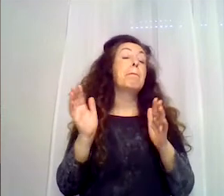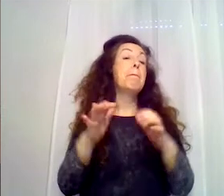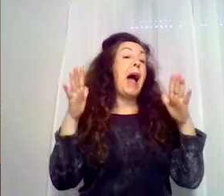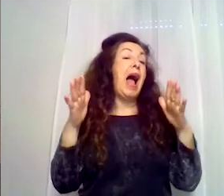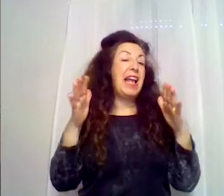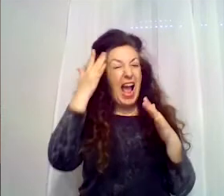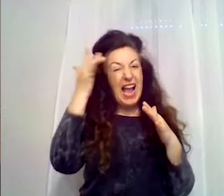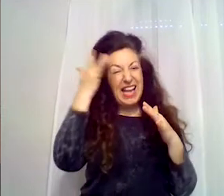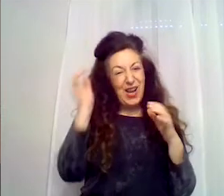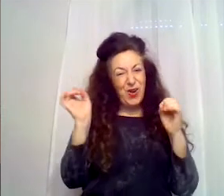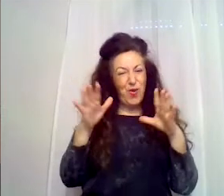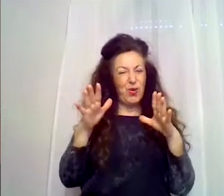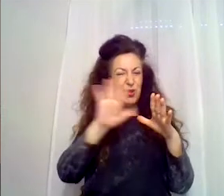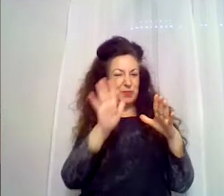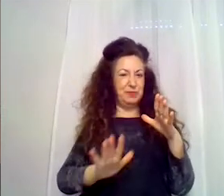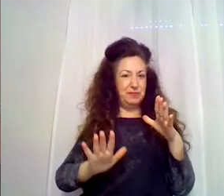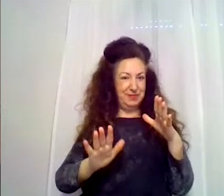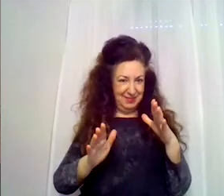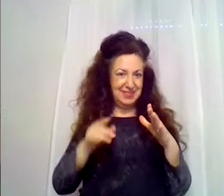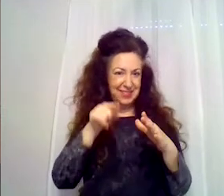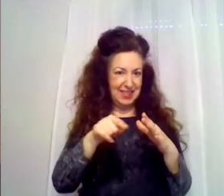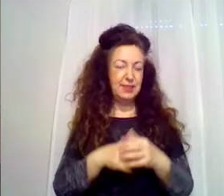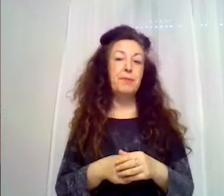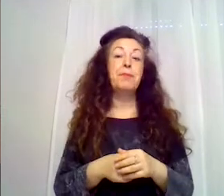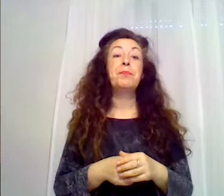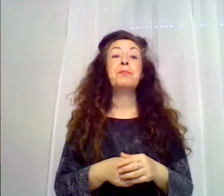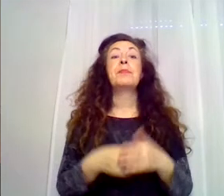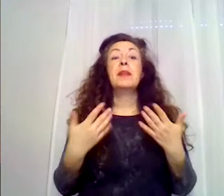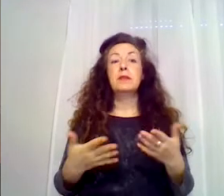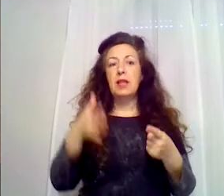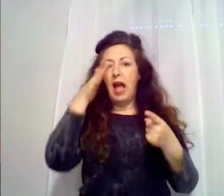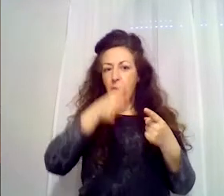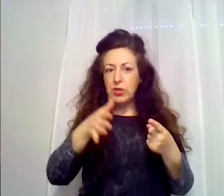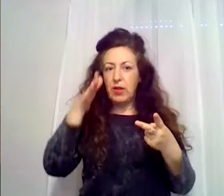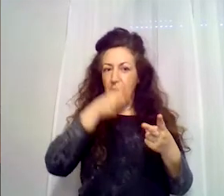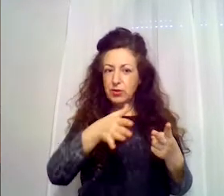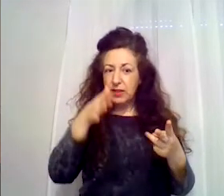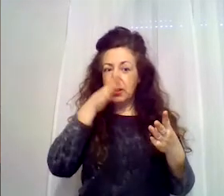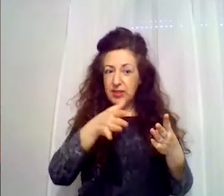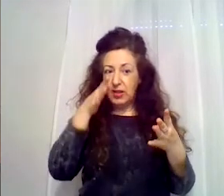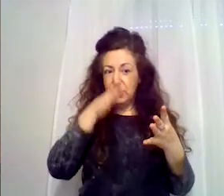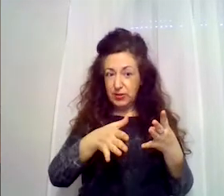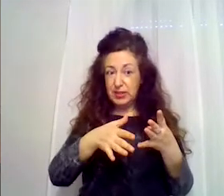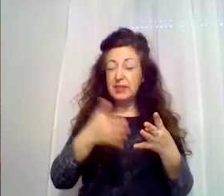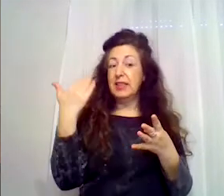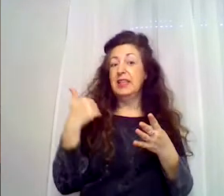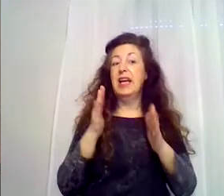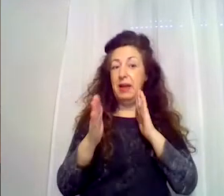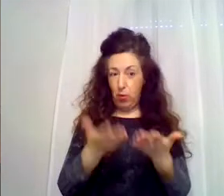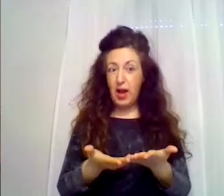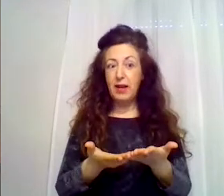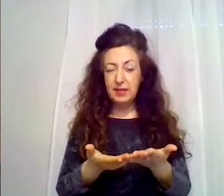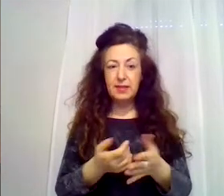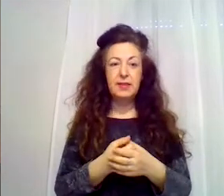fue el primero y el pionero en decir que Moisés, cuando convertía ese bastón en una serpiente delante del faraón y hacía otro tipo